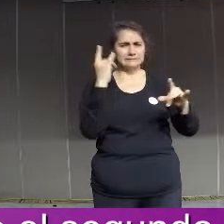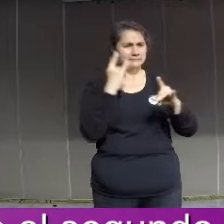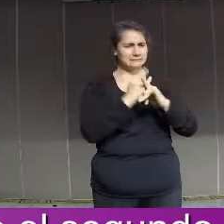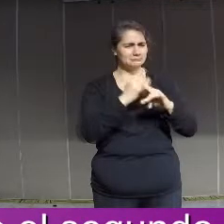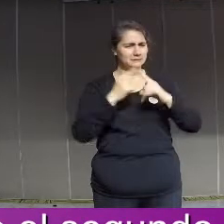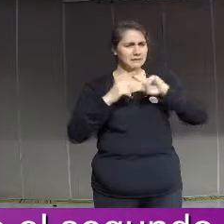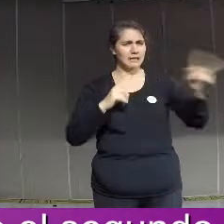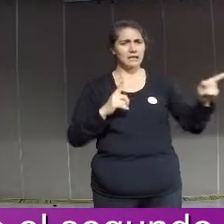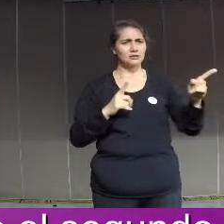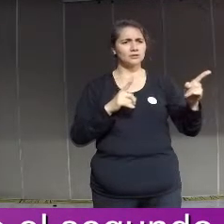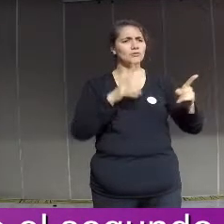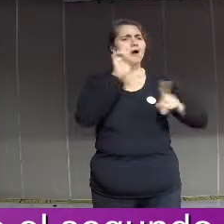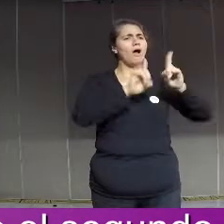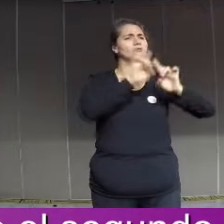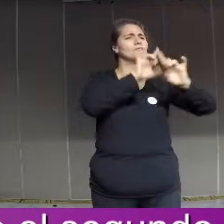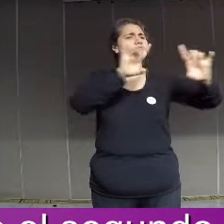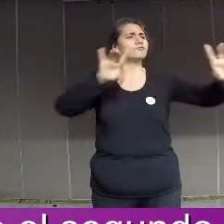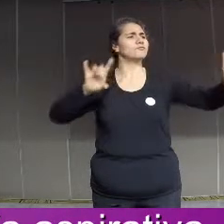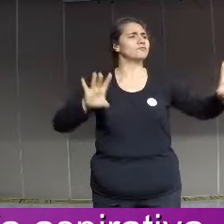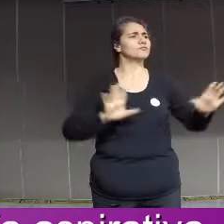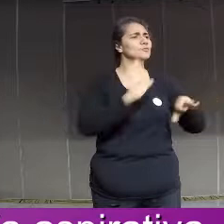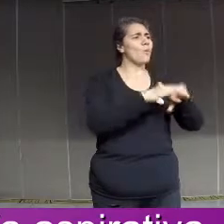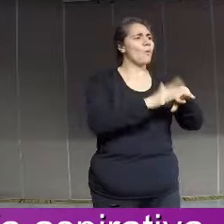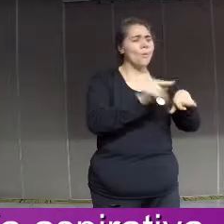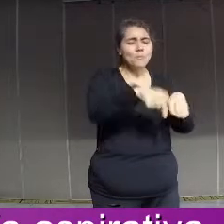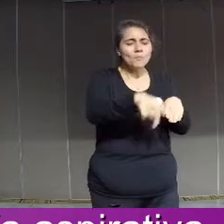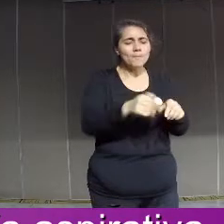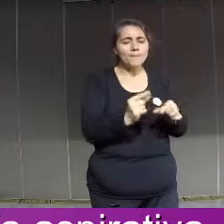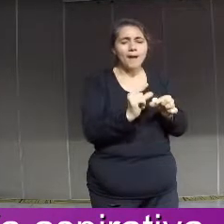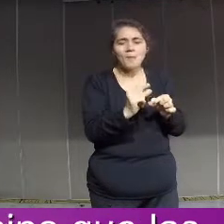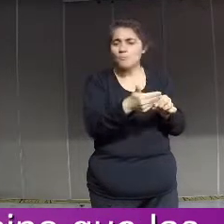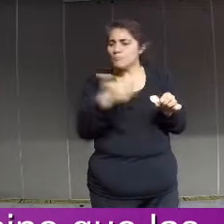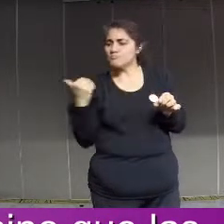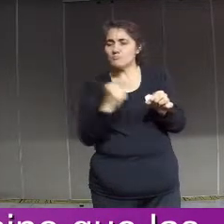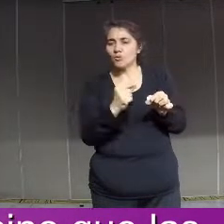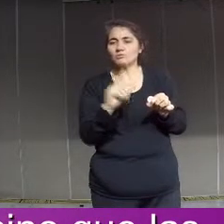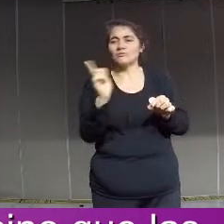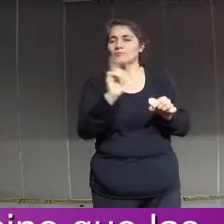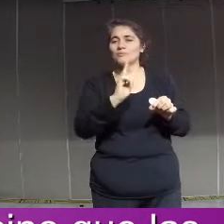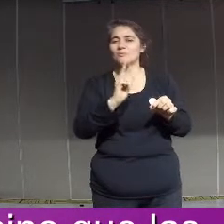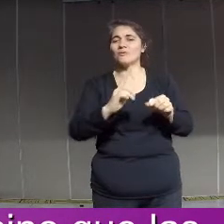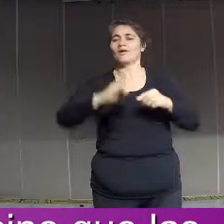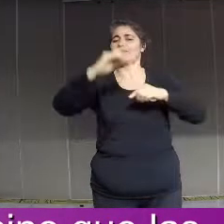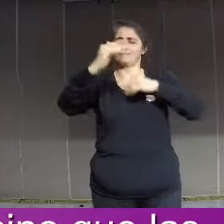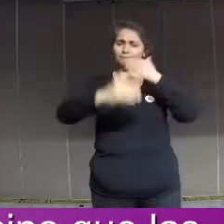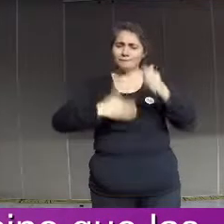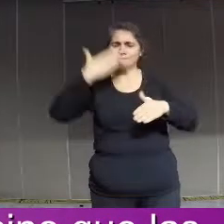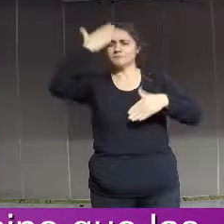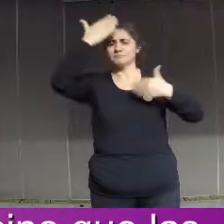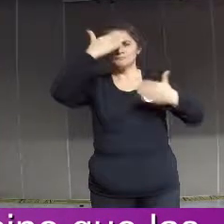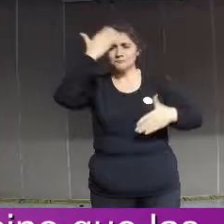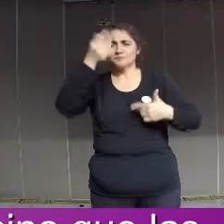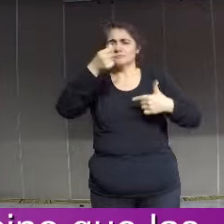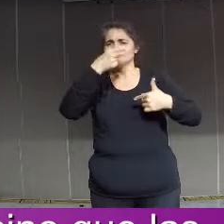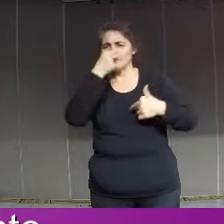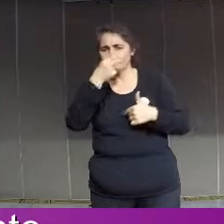son pulmones bastante resistentes, ya tiene defensa, pero son estos chicos que constantemente están enfermos, entran, salen. Y después ya es